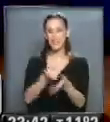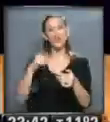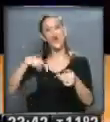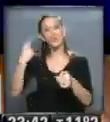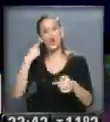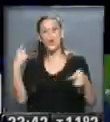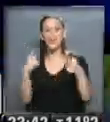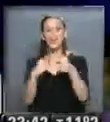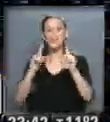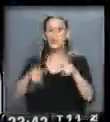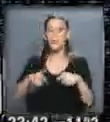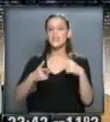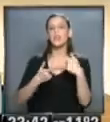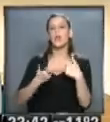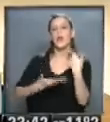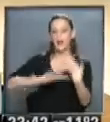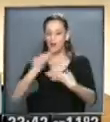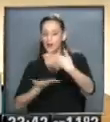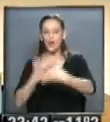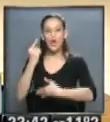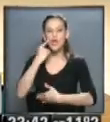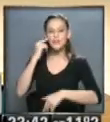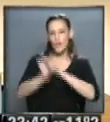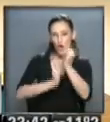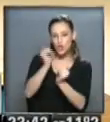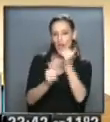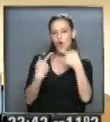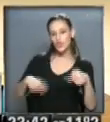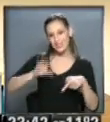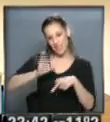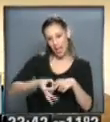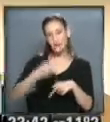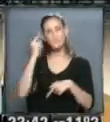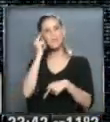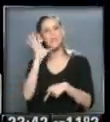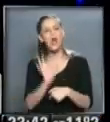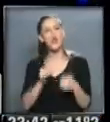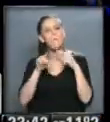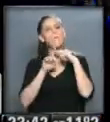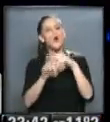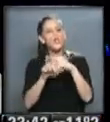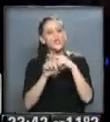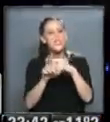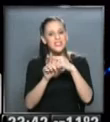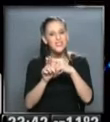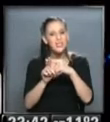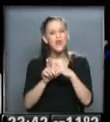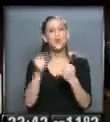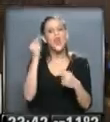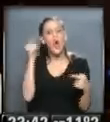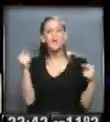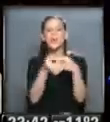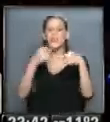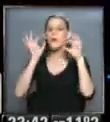herramientas conocimientos consideramos que nos salió bien algo cuando responde al objetivo que nos propusimos